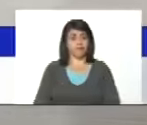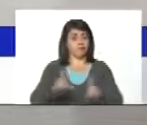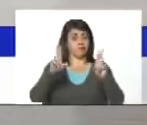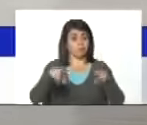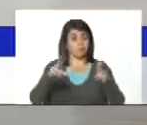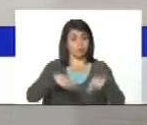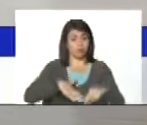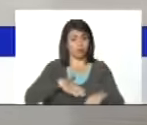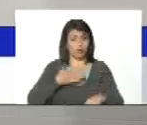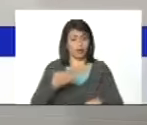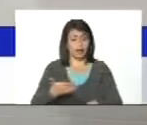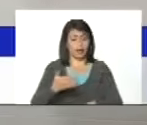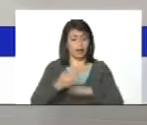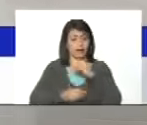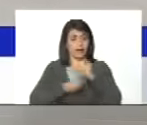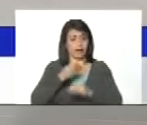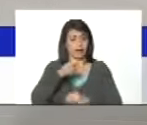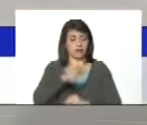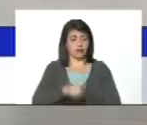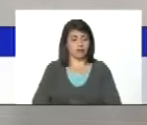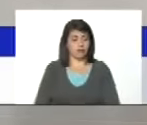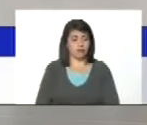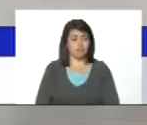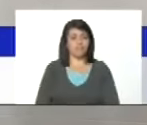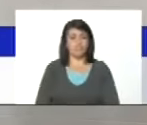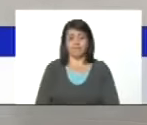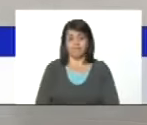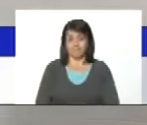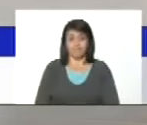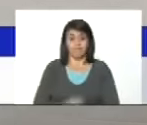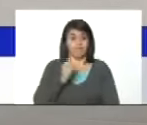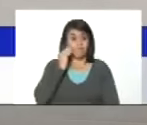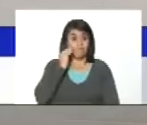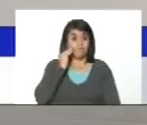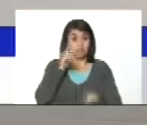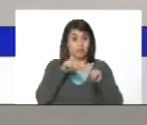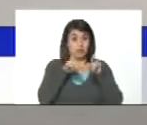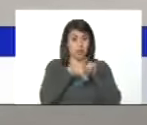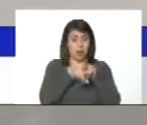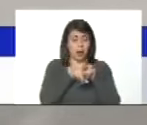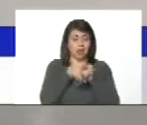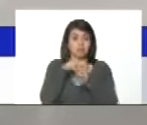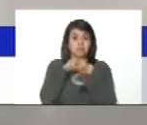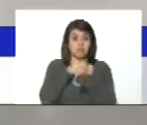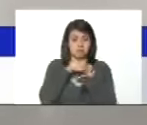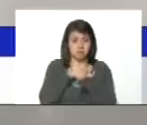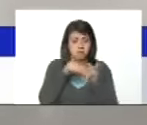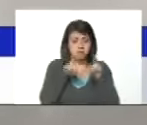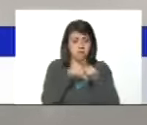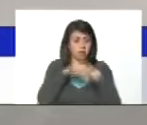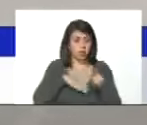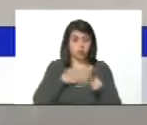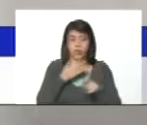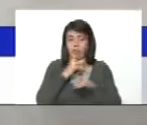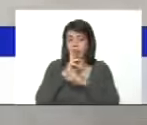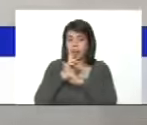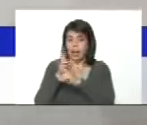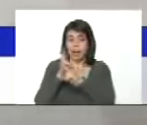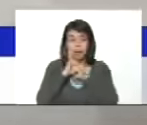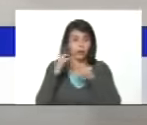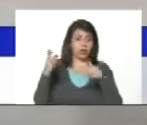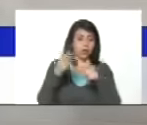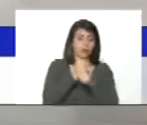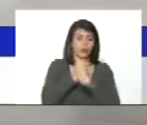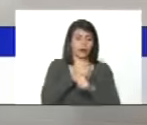jamás podían haber concebido, por arrastrados como son, no podían haber concebido la respuesta del